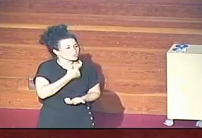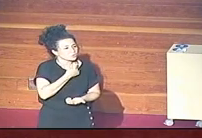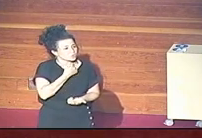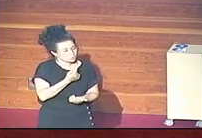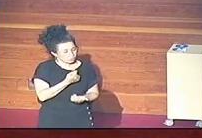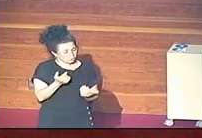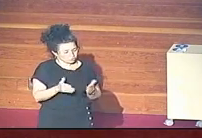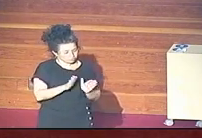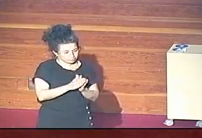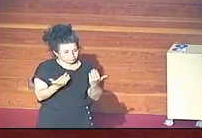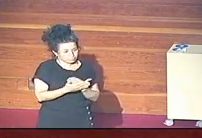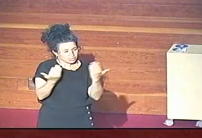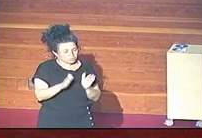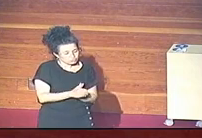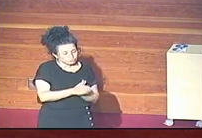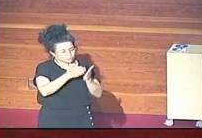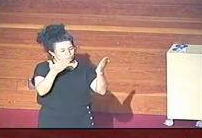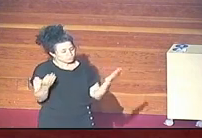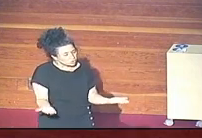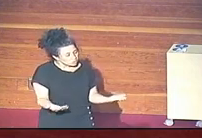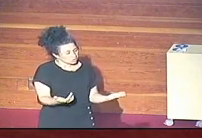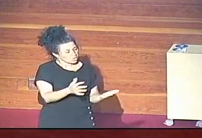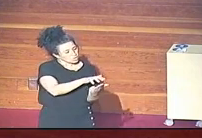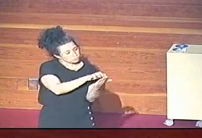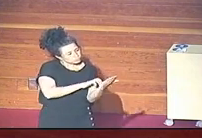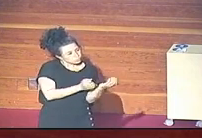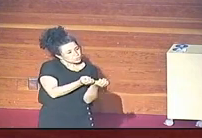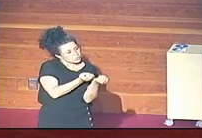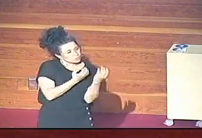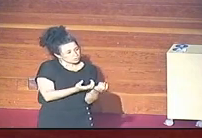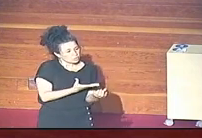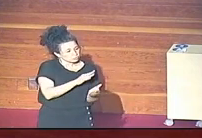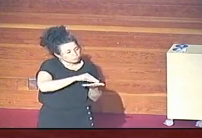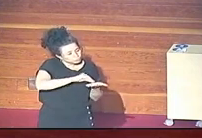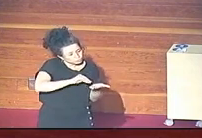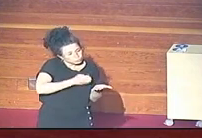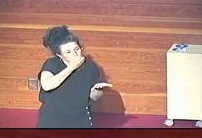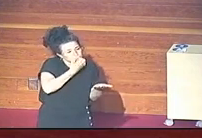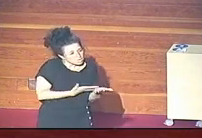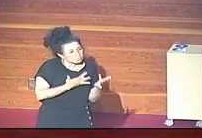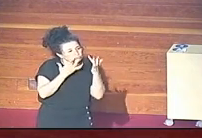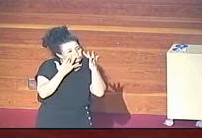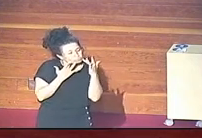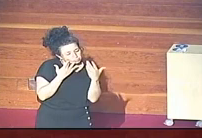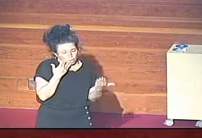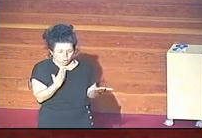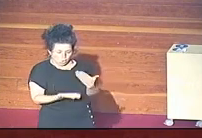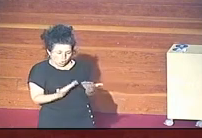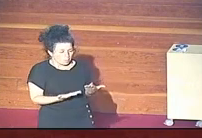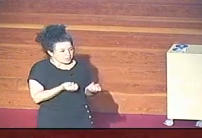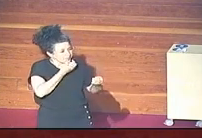encontrarnos informaciones bien escritas rigurosas contrastadas que nos cuenten bueno pues de